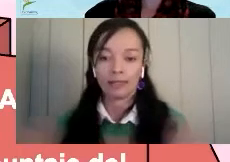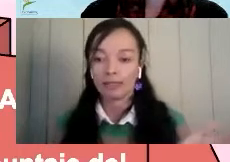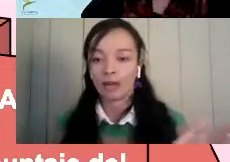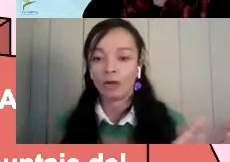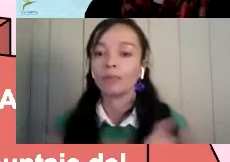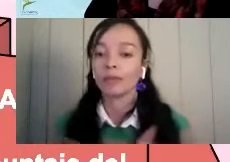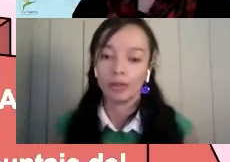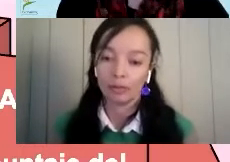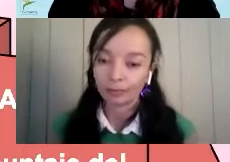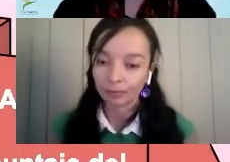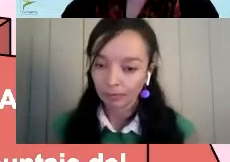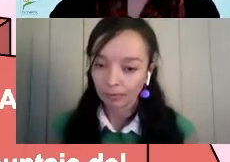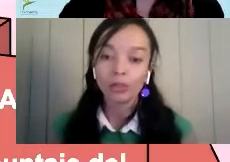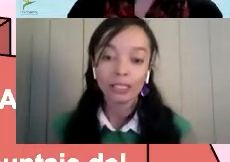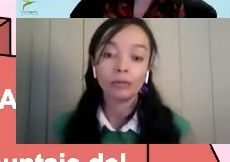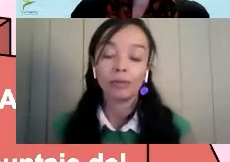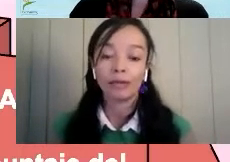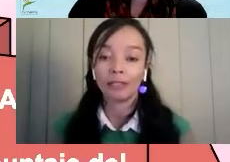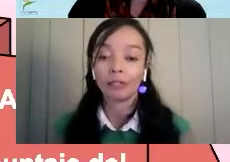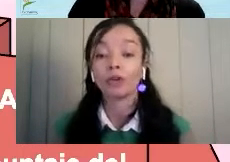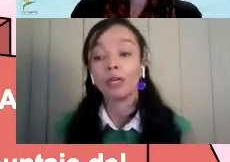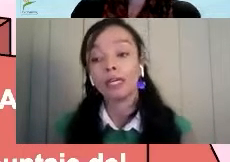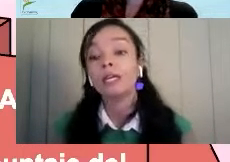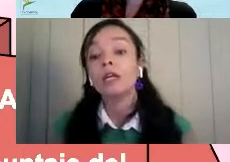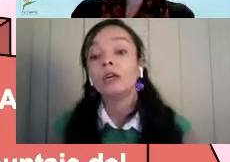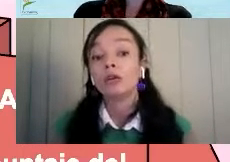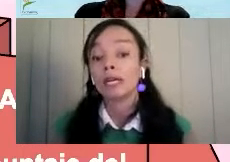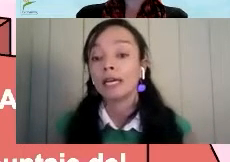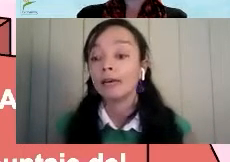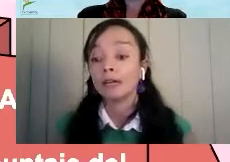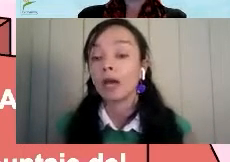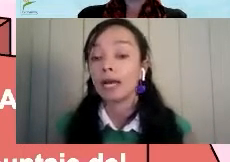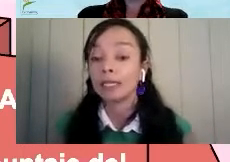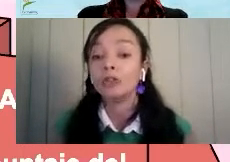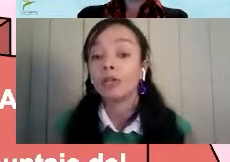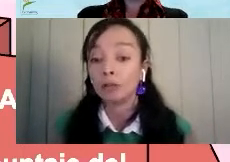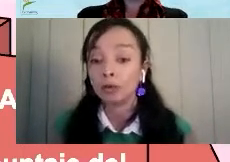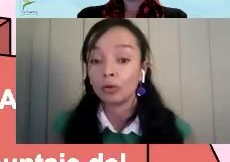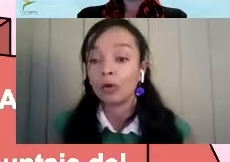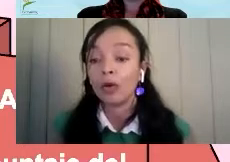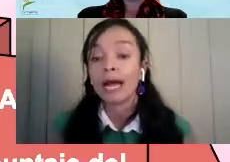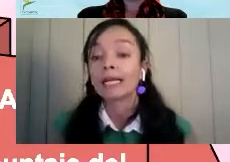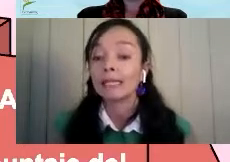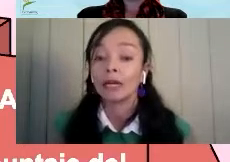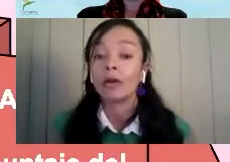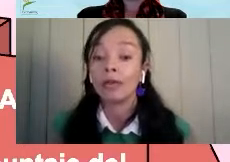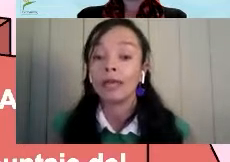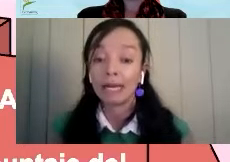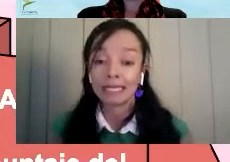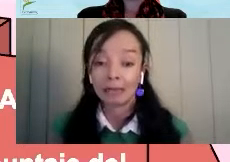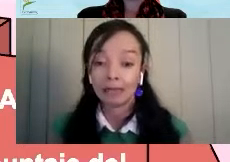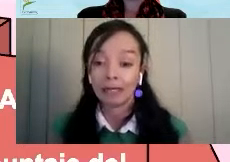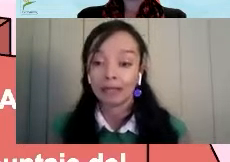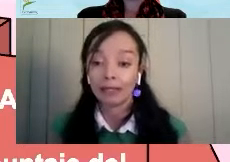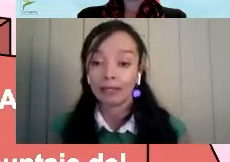empezar desde cero. No. Entonces, es muy beneficioso. Y lo que le va a ayudar al niño en el futuro a que tenga una vida